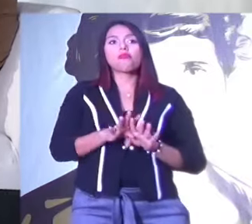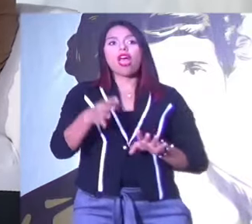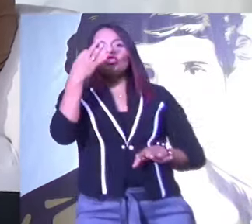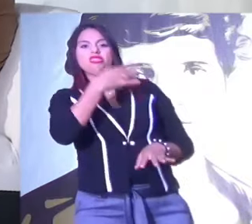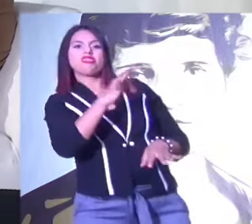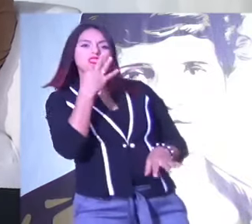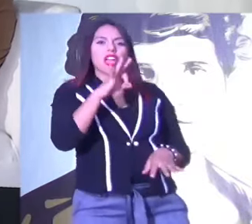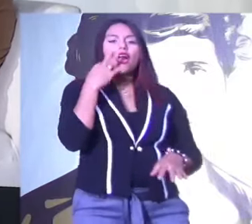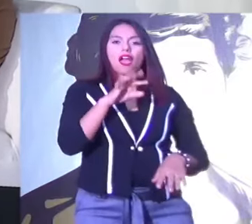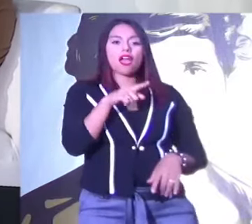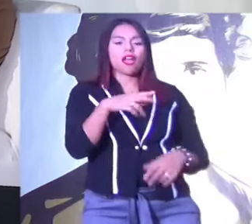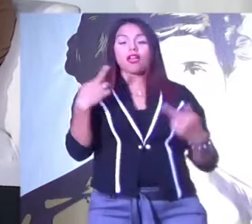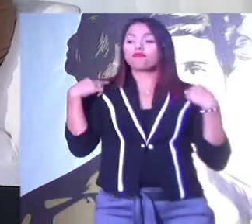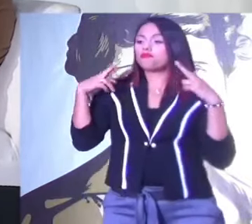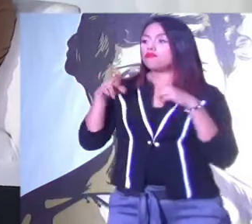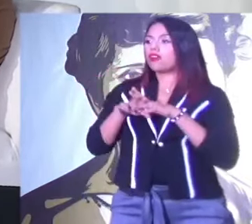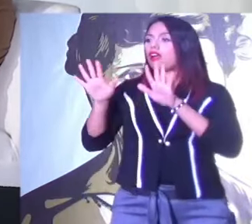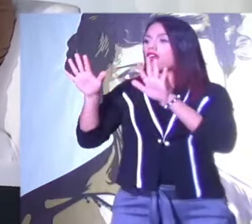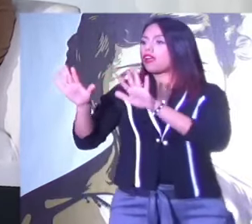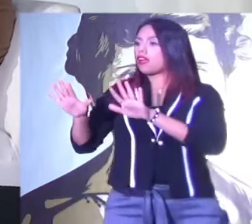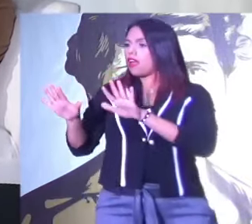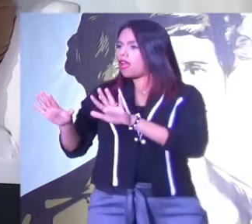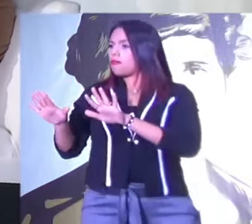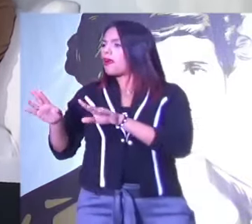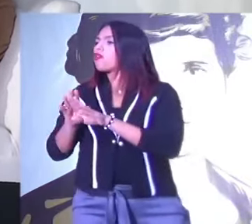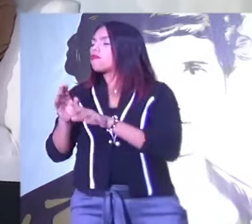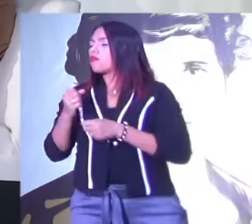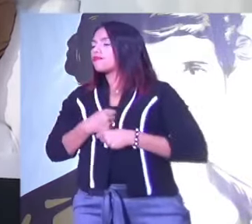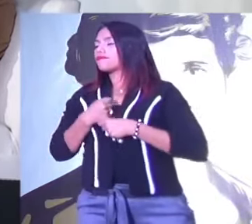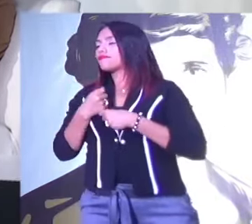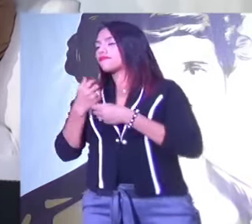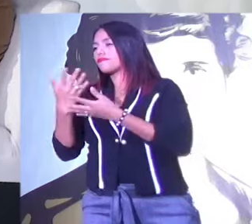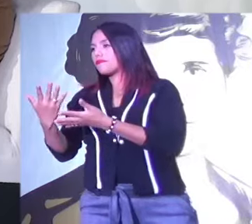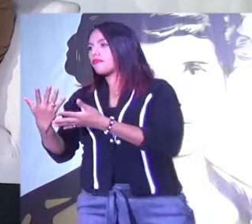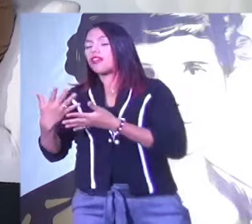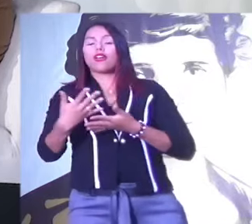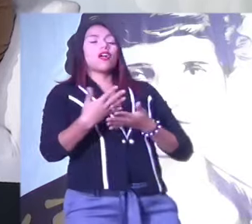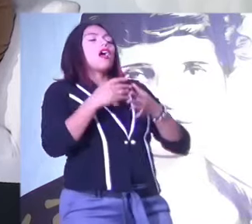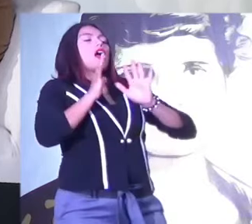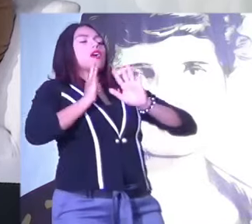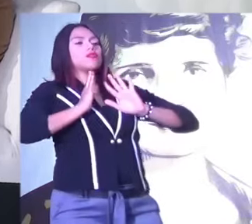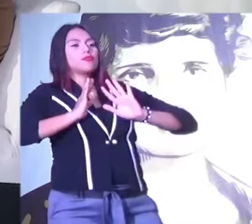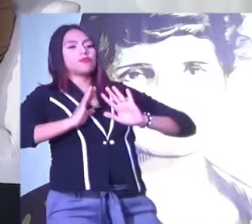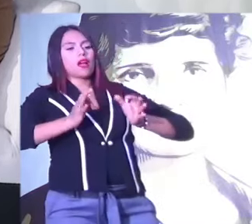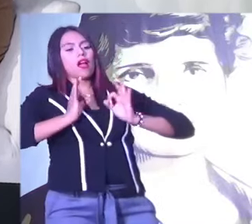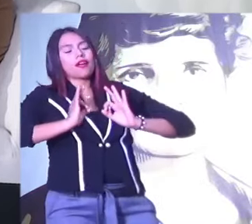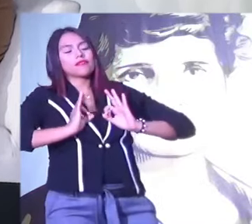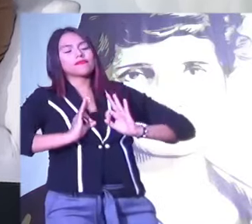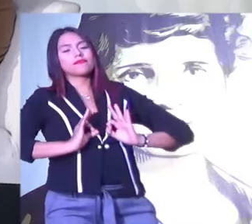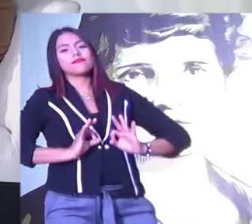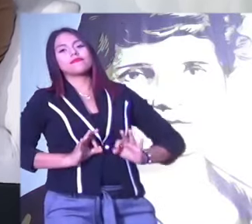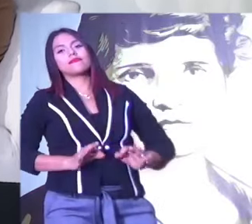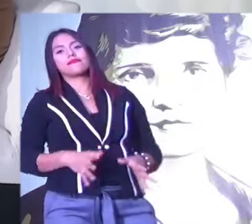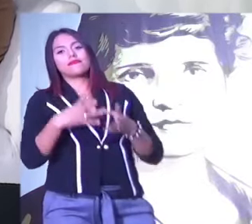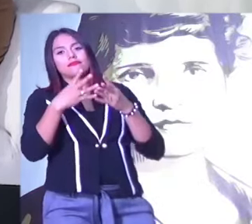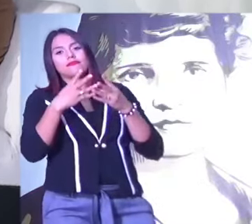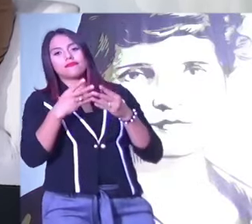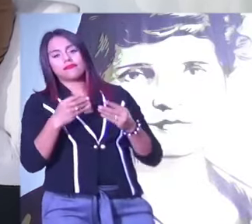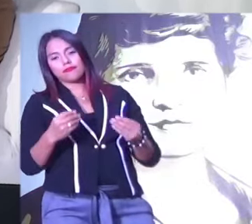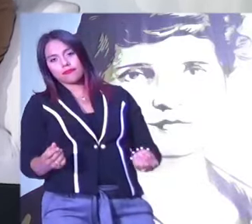el maestro lo calma simplemente diciéndole un poema, ¿no? Le dice un poema y el muchacho se desvanece,